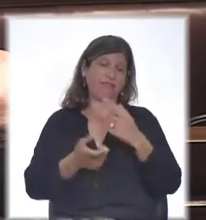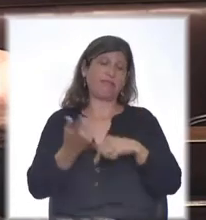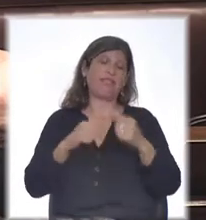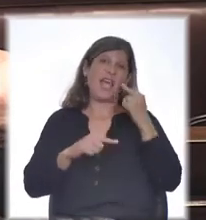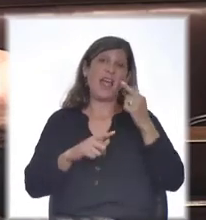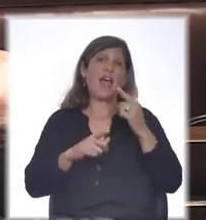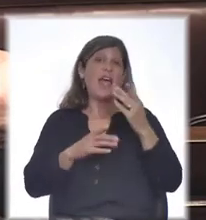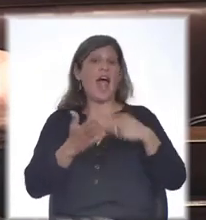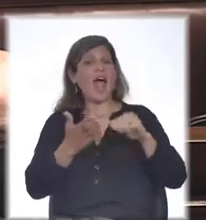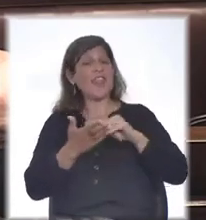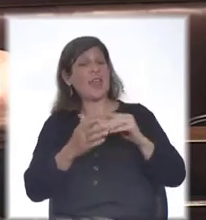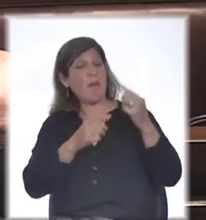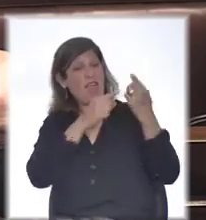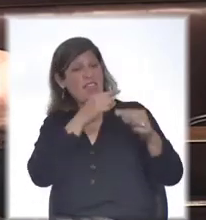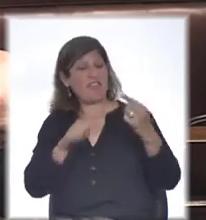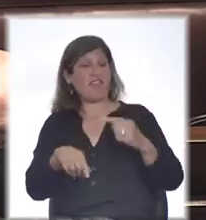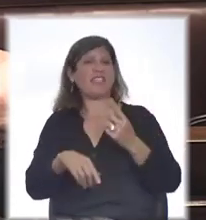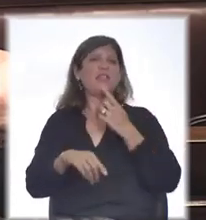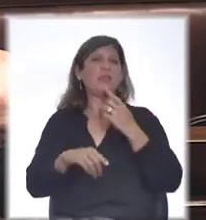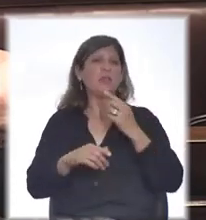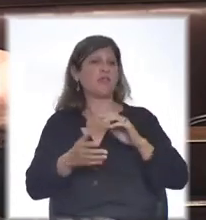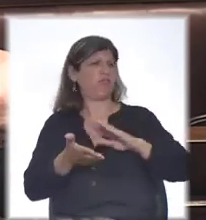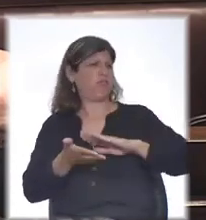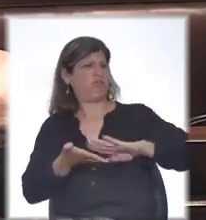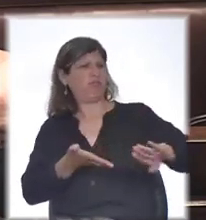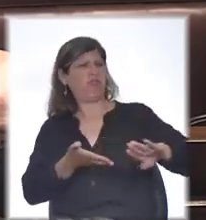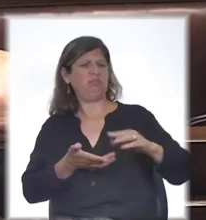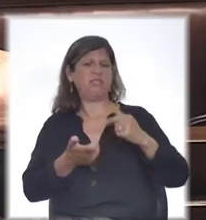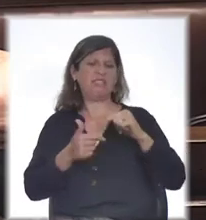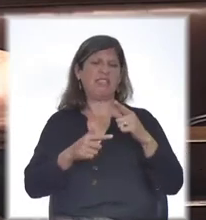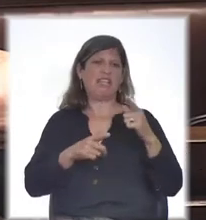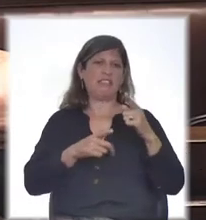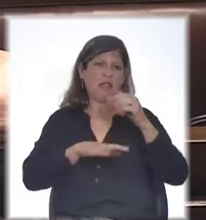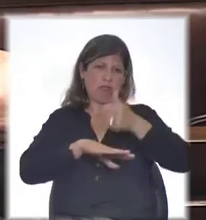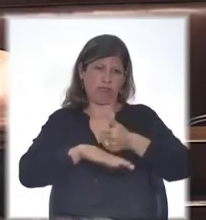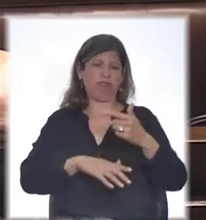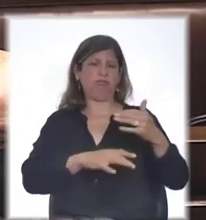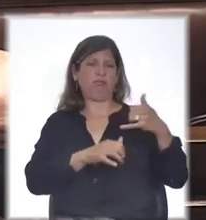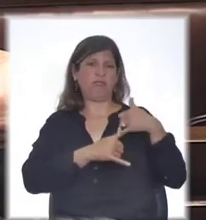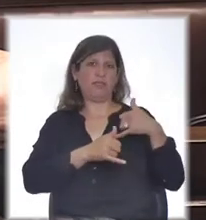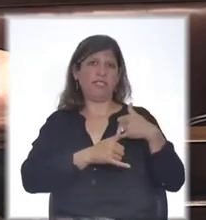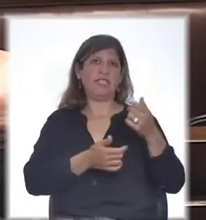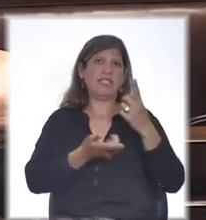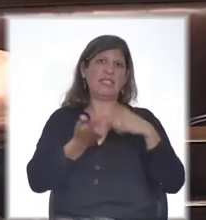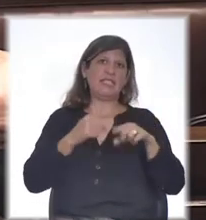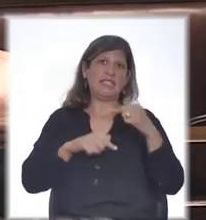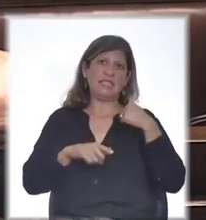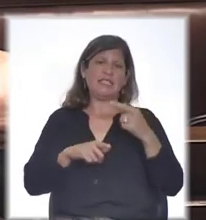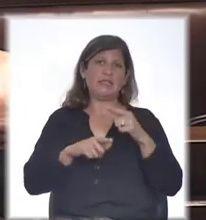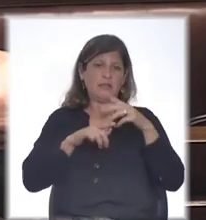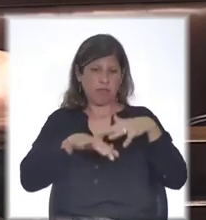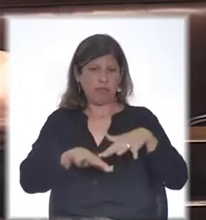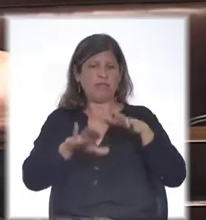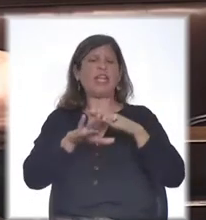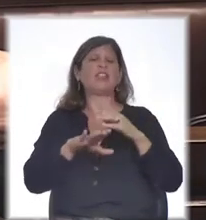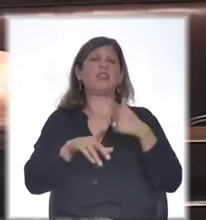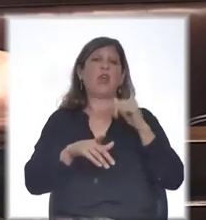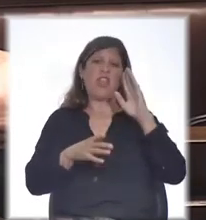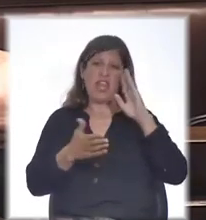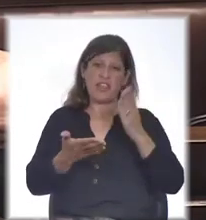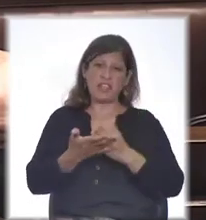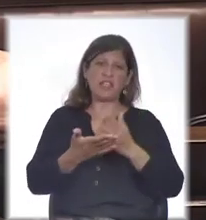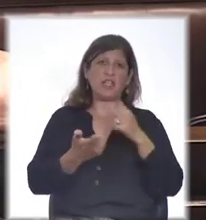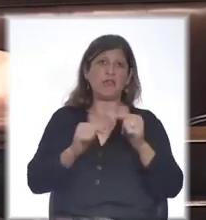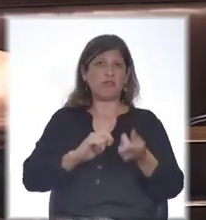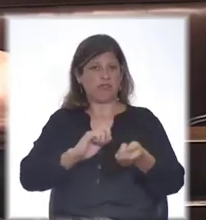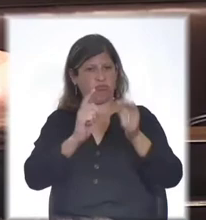políticas, el rechazo a la constitución militar, que entre otras cosas legitimaba y legalizaba los actos institucionales de la dictadura, se transformó